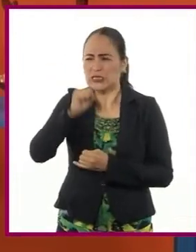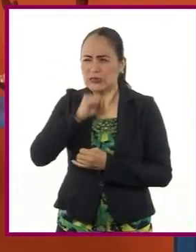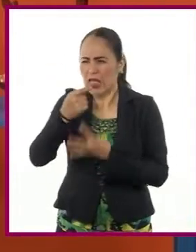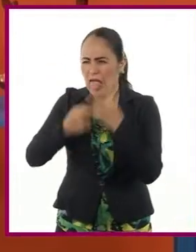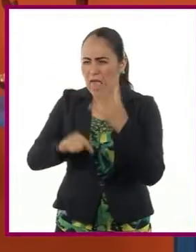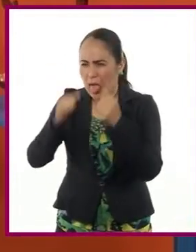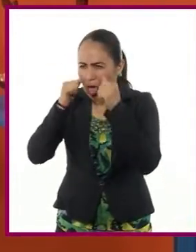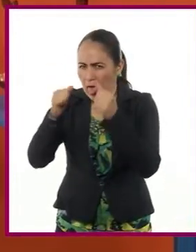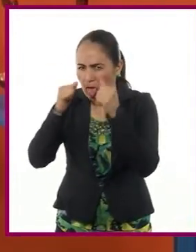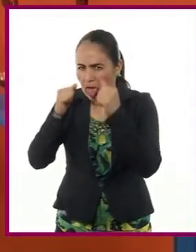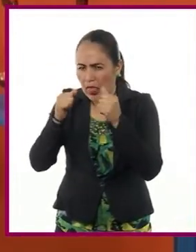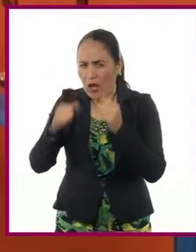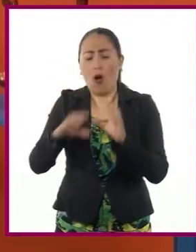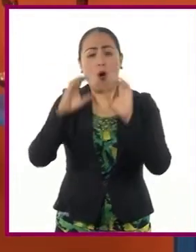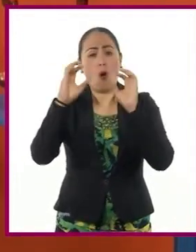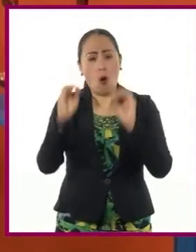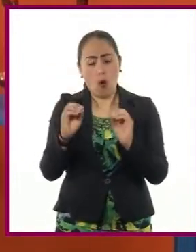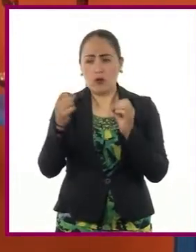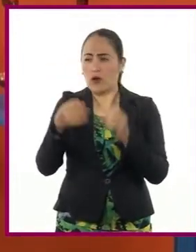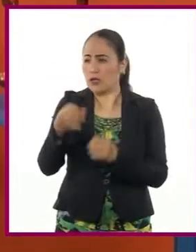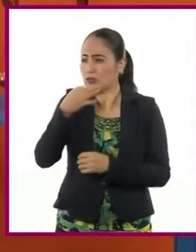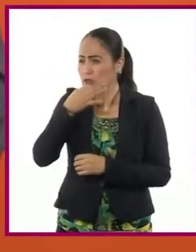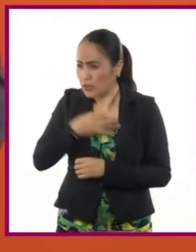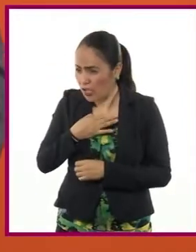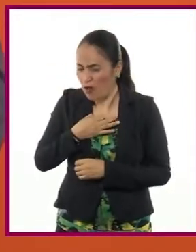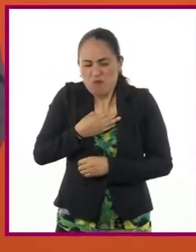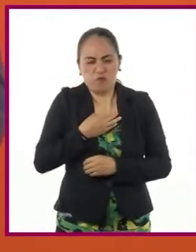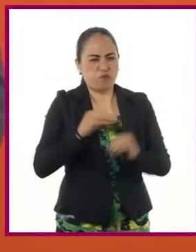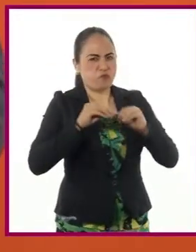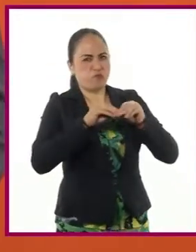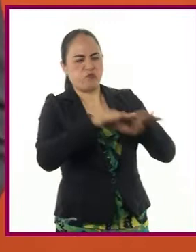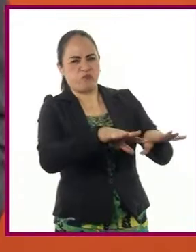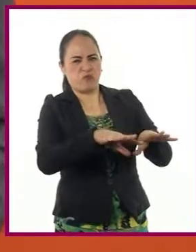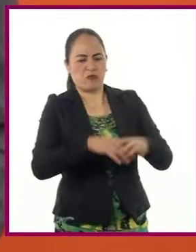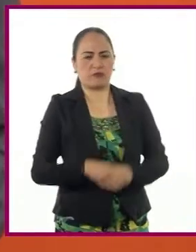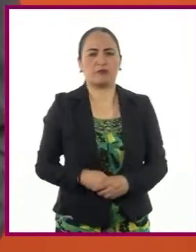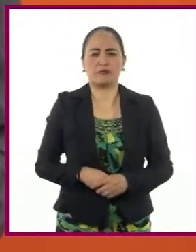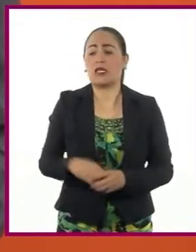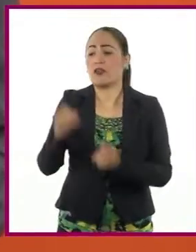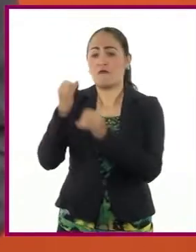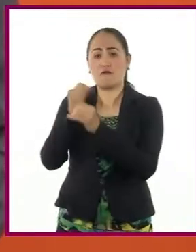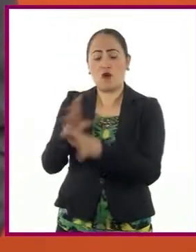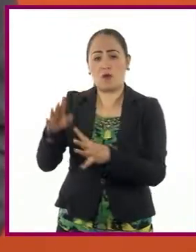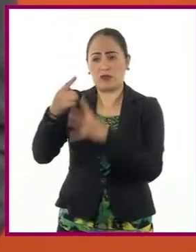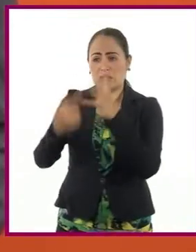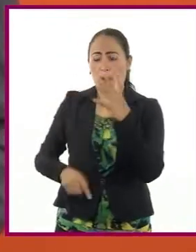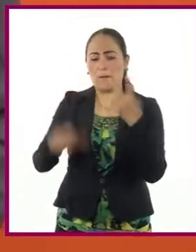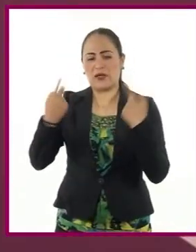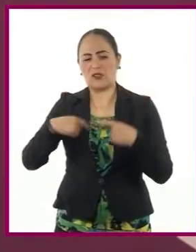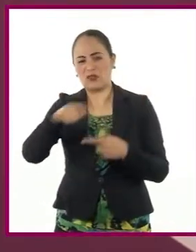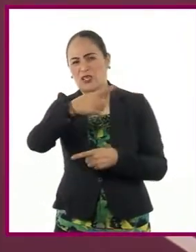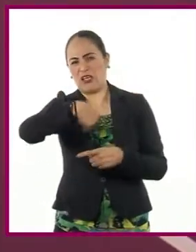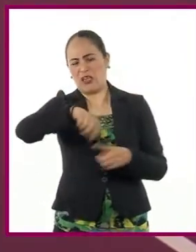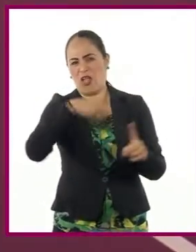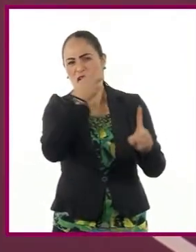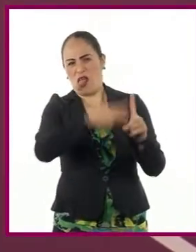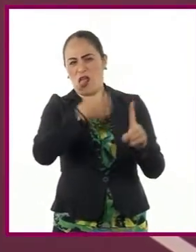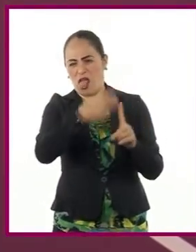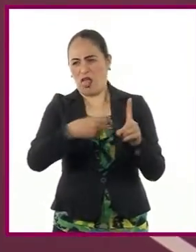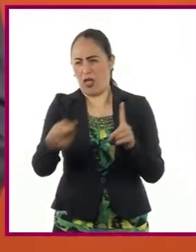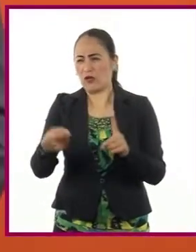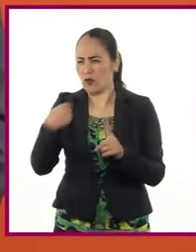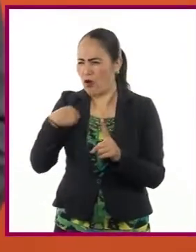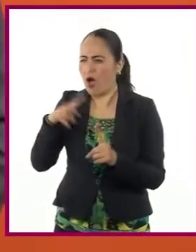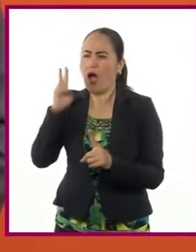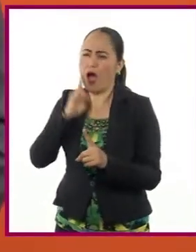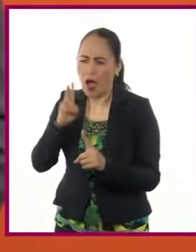aún, a transmitirlos o replicarlos. Es decir, transmitir información que difama a las personas sin corroborar siquiera